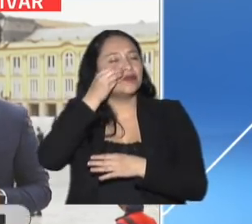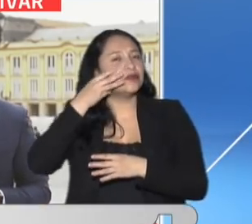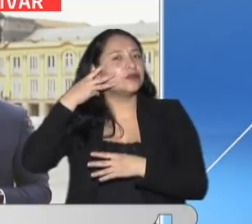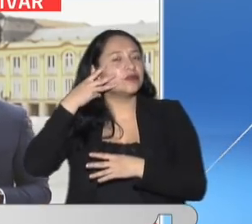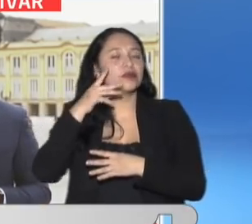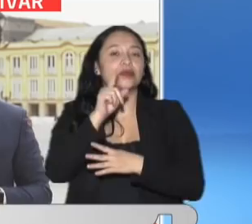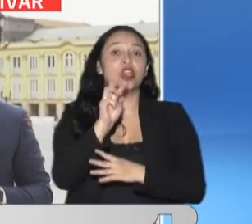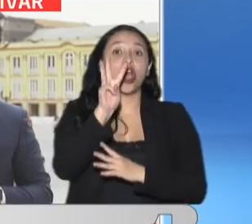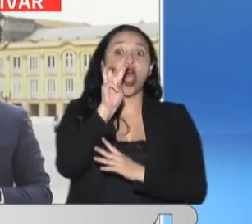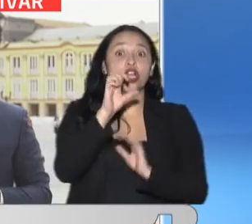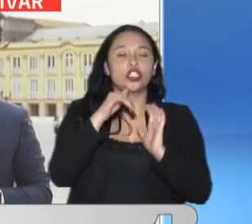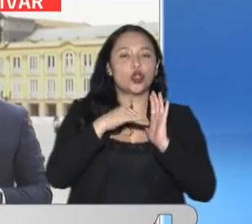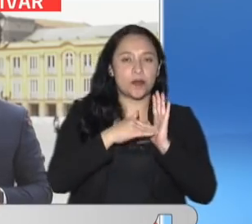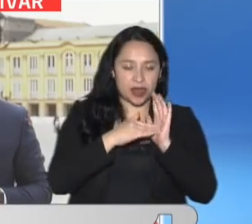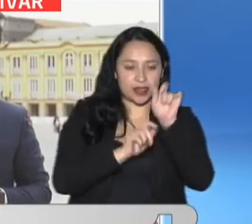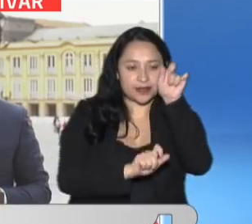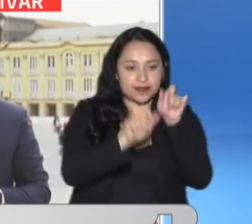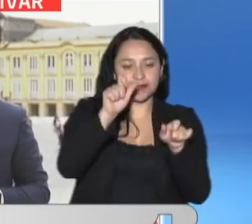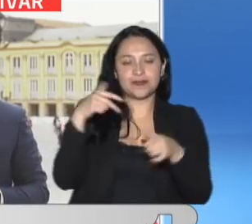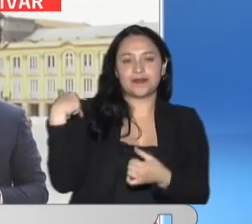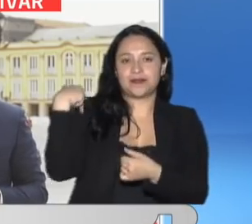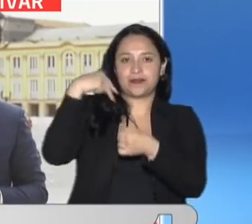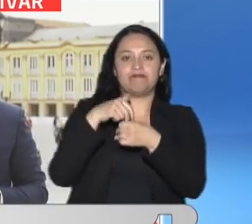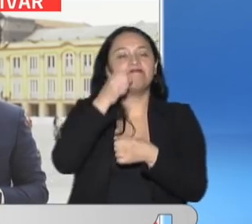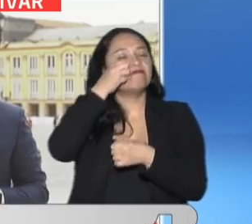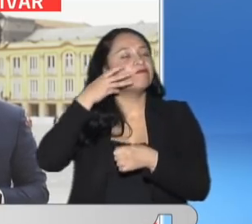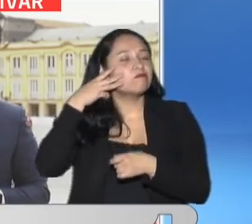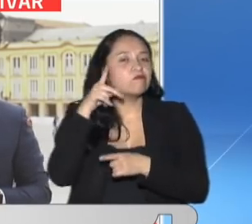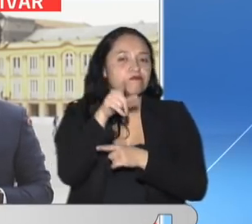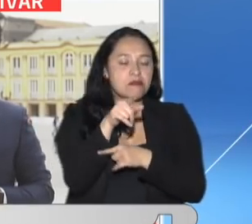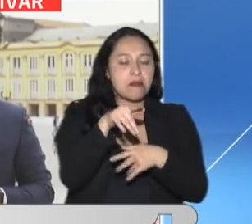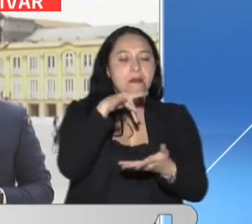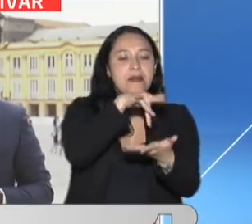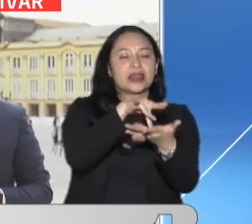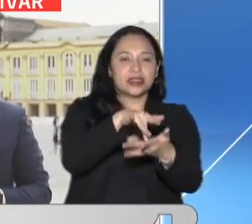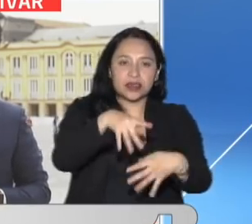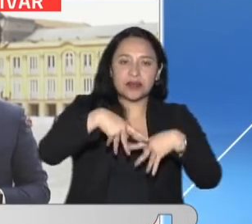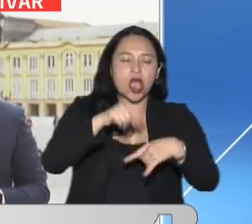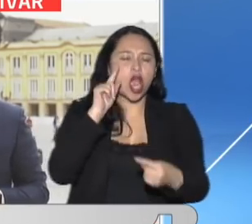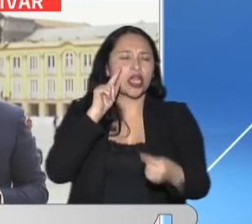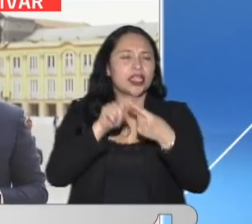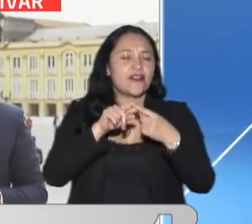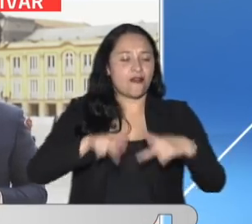8.000 indígenas participan en la caravana por la vida y la dignidad. William Parra sigue